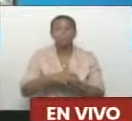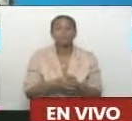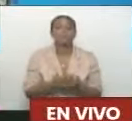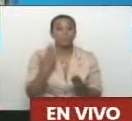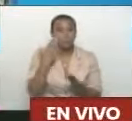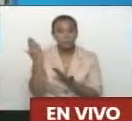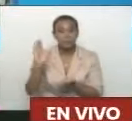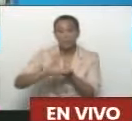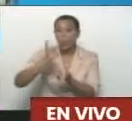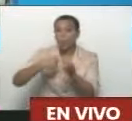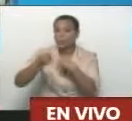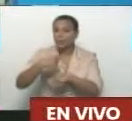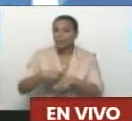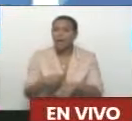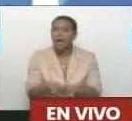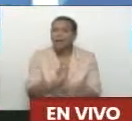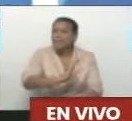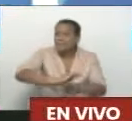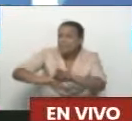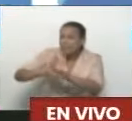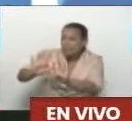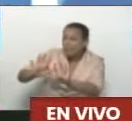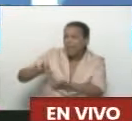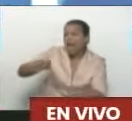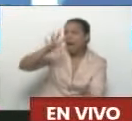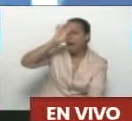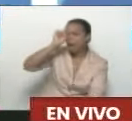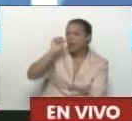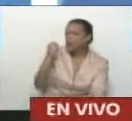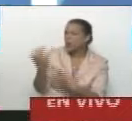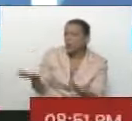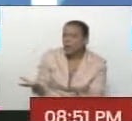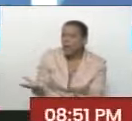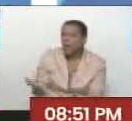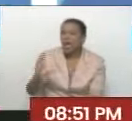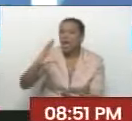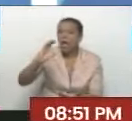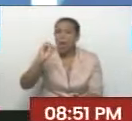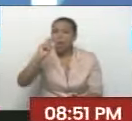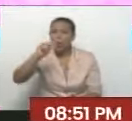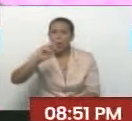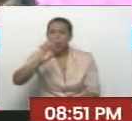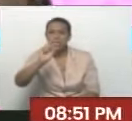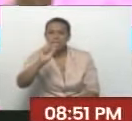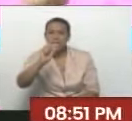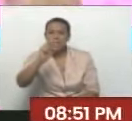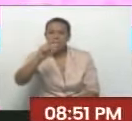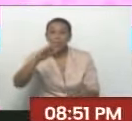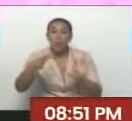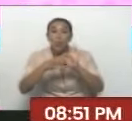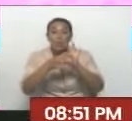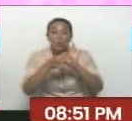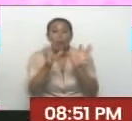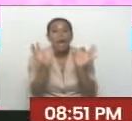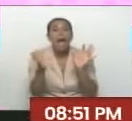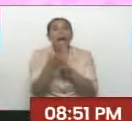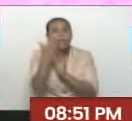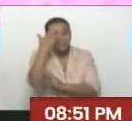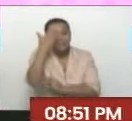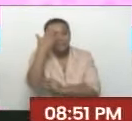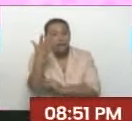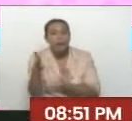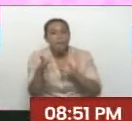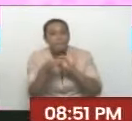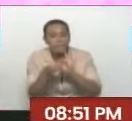Ah, lo que yo no entendí, concernido, ¿qué significa concernido? O sea, que tienen relación con la materia.